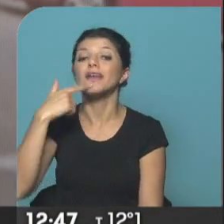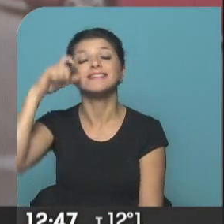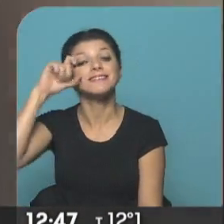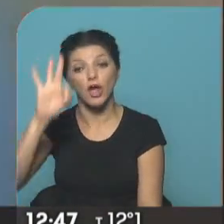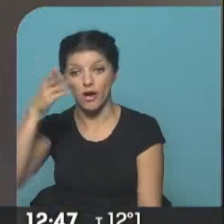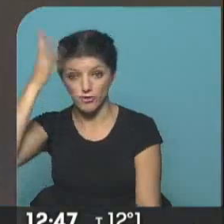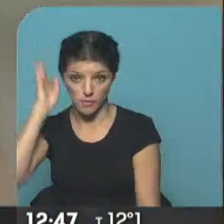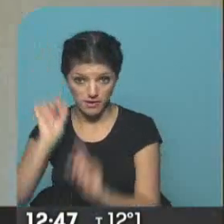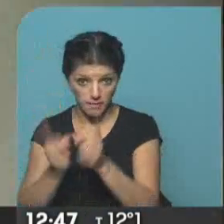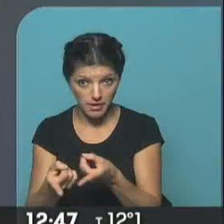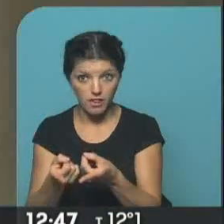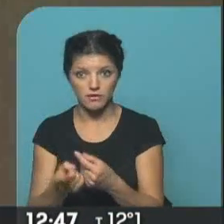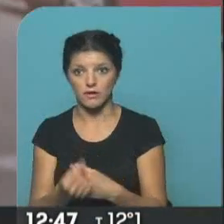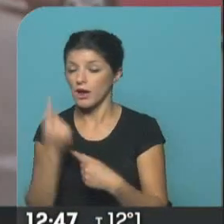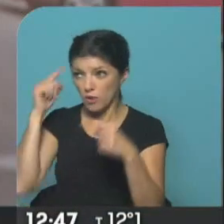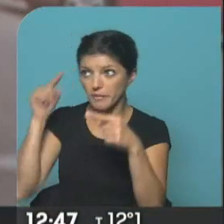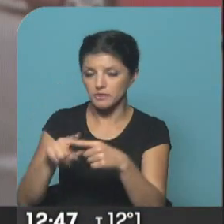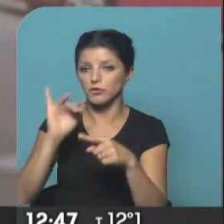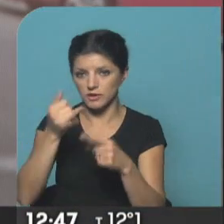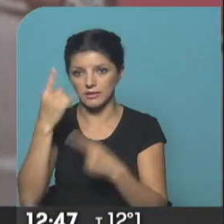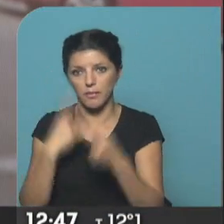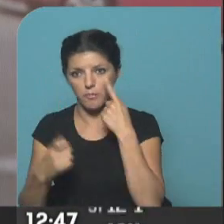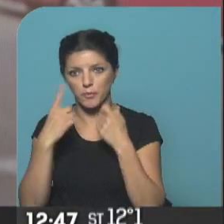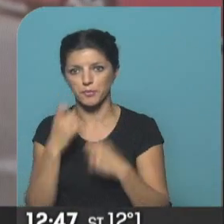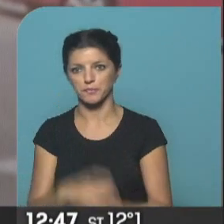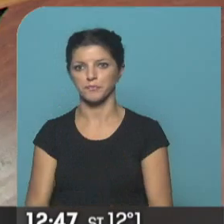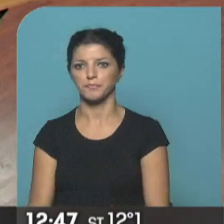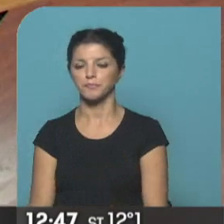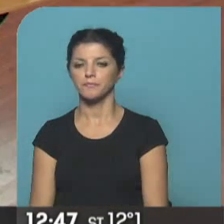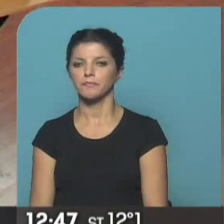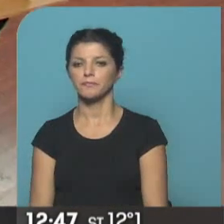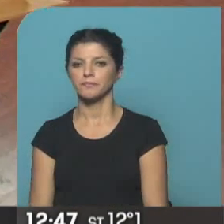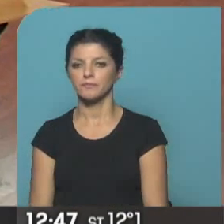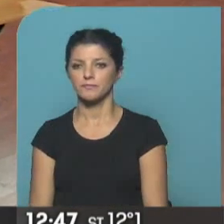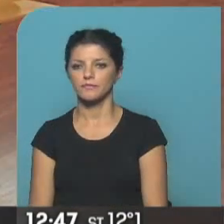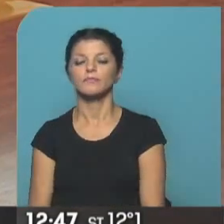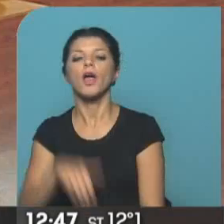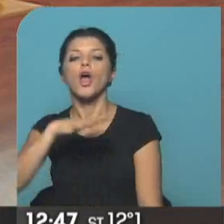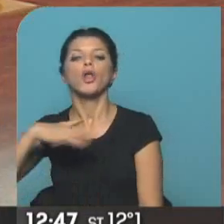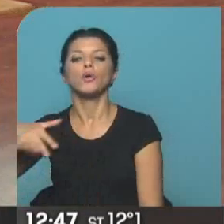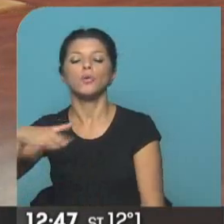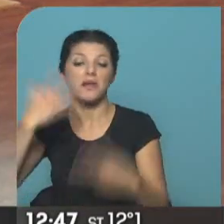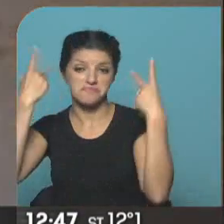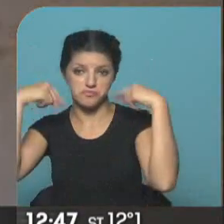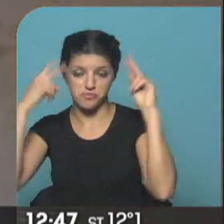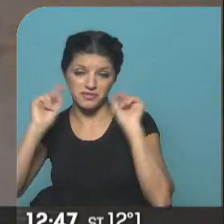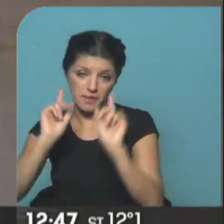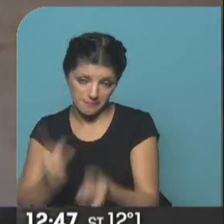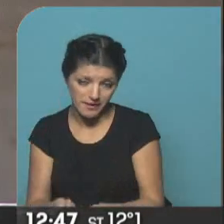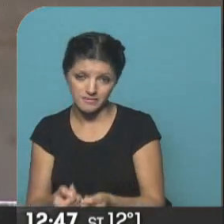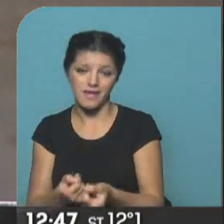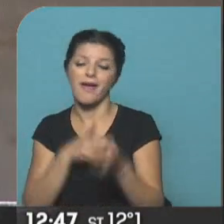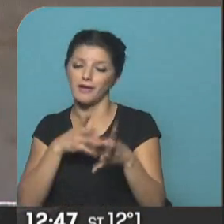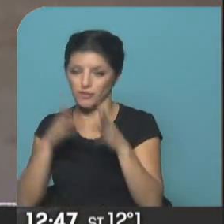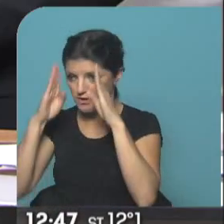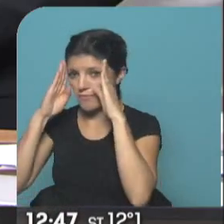había sido uno de los objetivos, de ¿no? los blancos vigilados. Bueno, y los lugares de placer también occidentales son blanco del